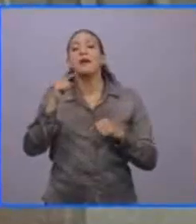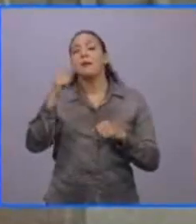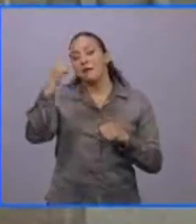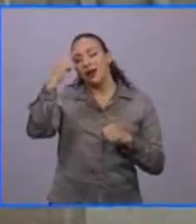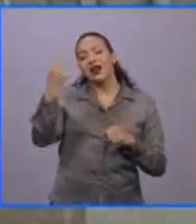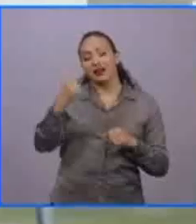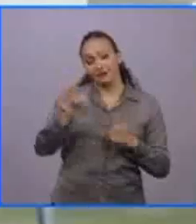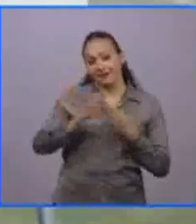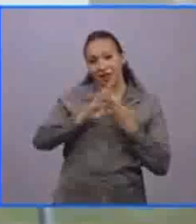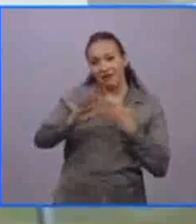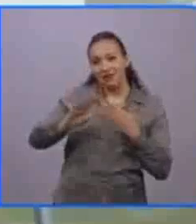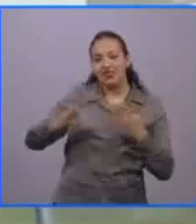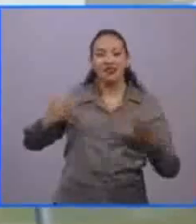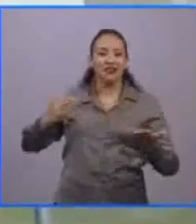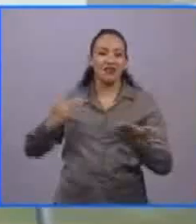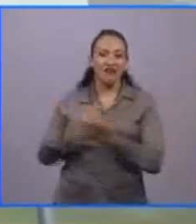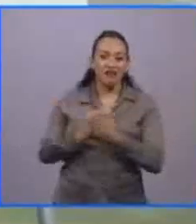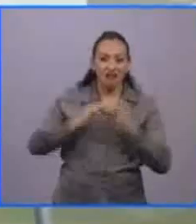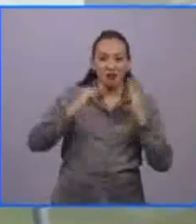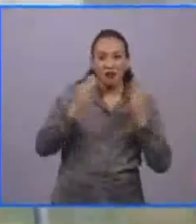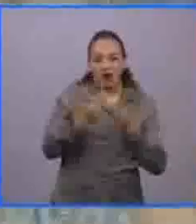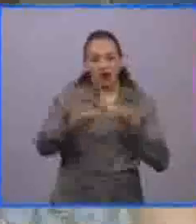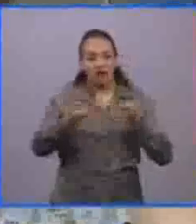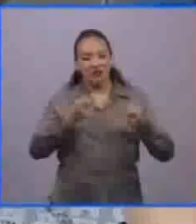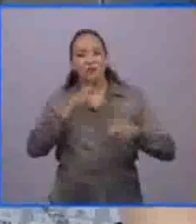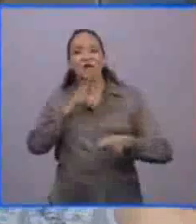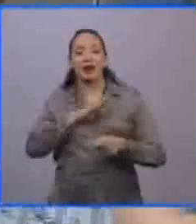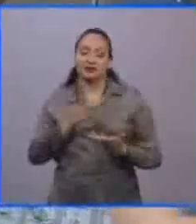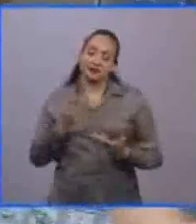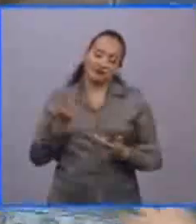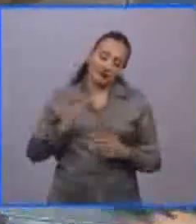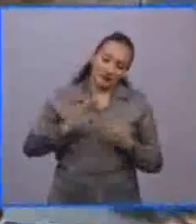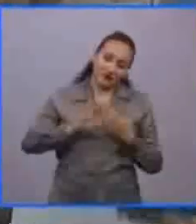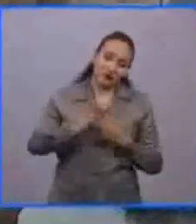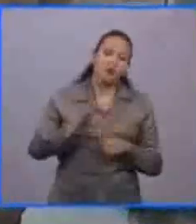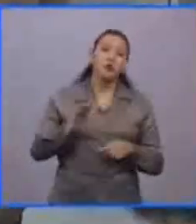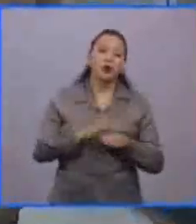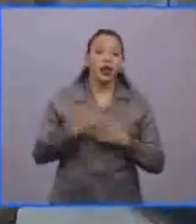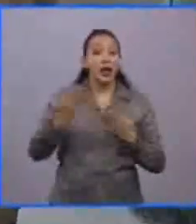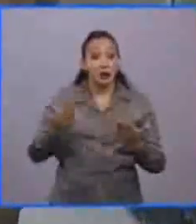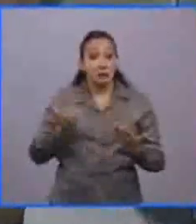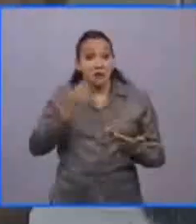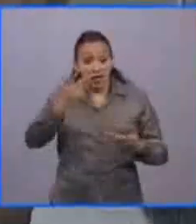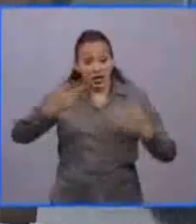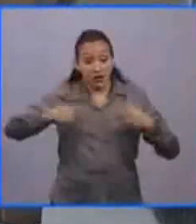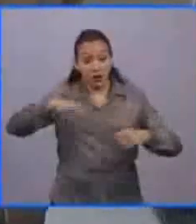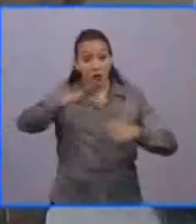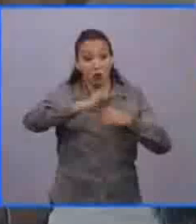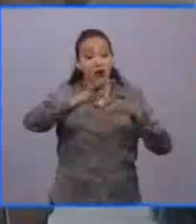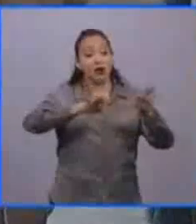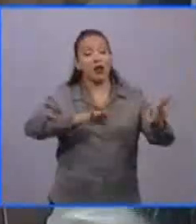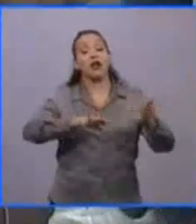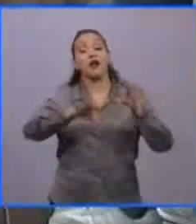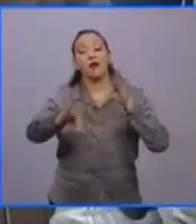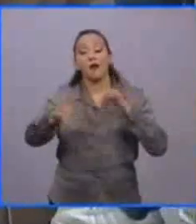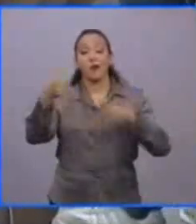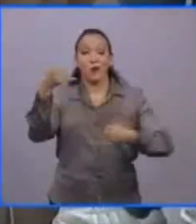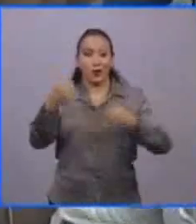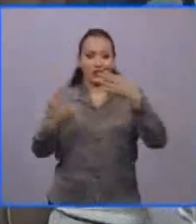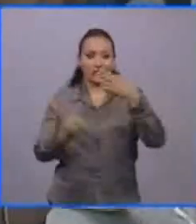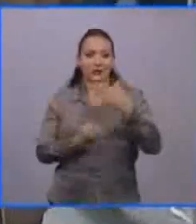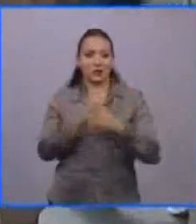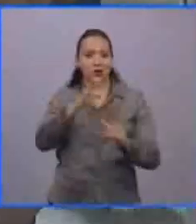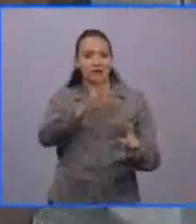que pongan en riesgo el proceso, pues advirtió que el someter al mecanismo de elección popular la designación de personas